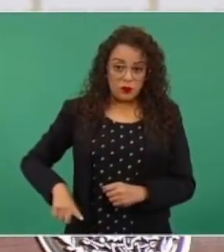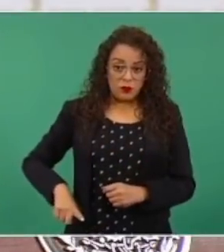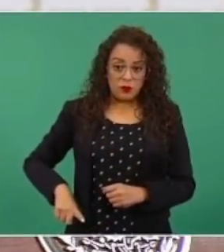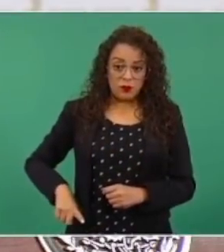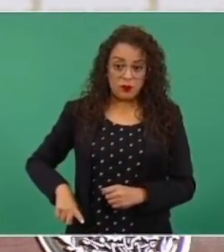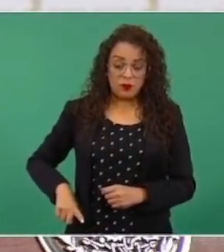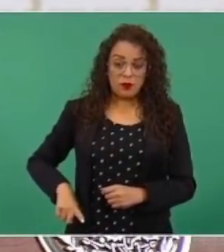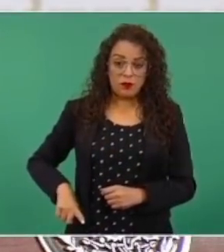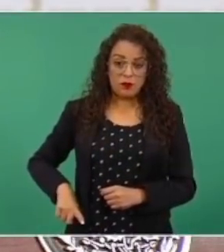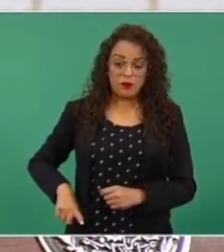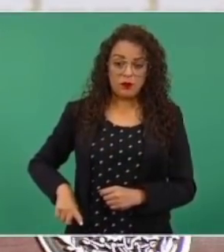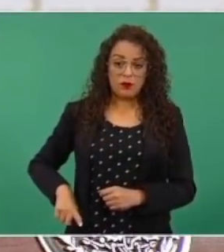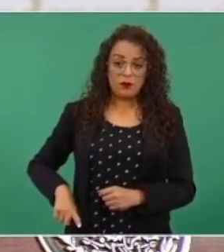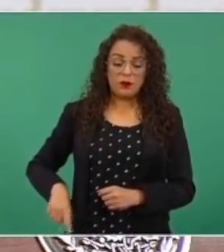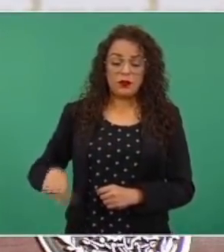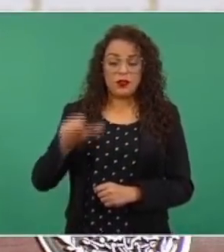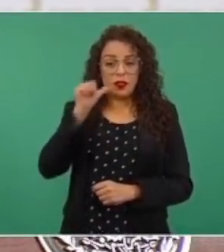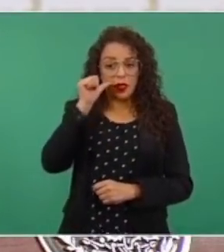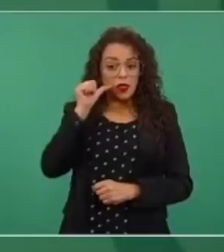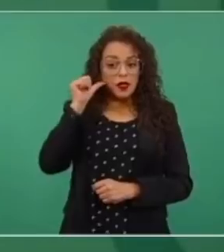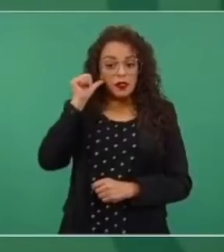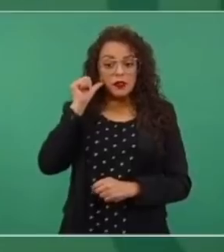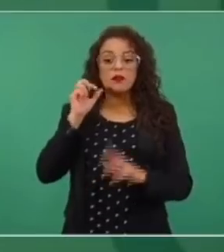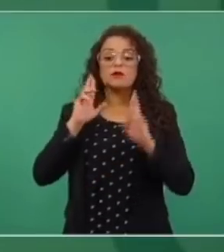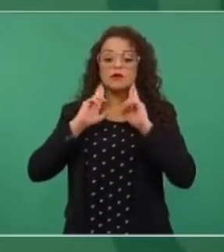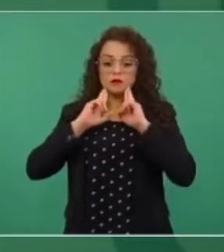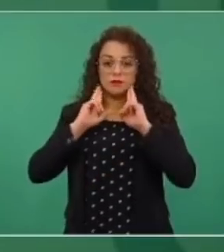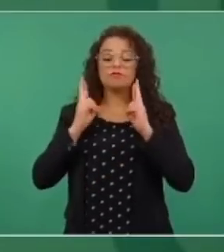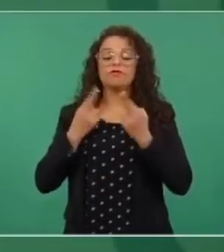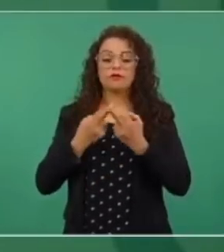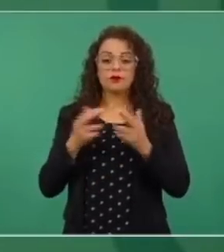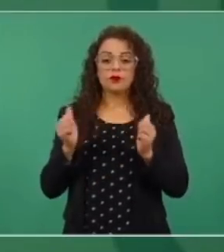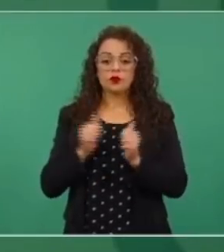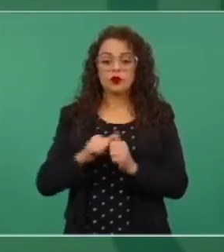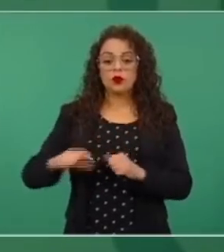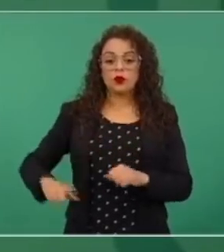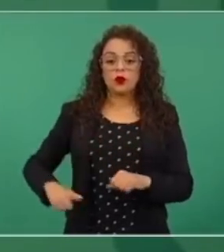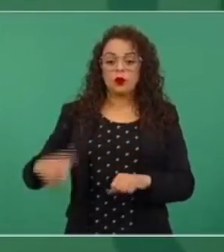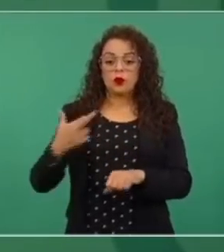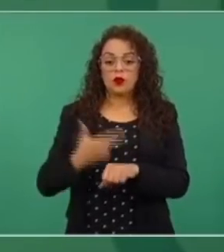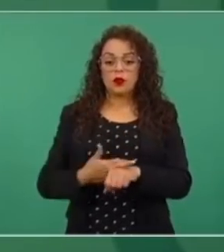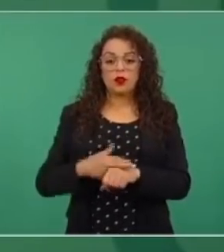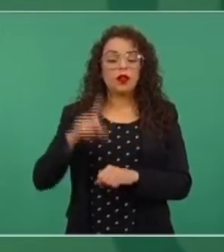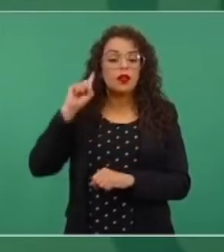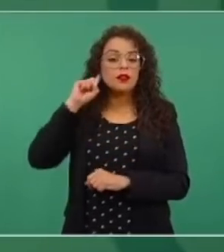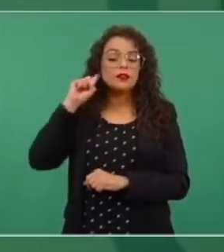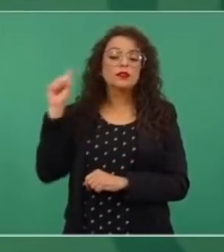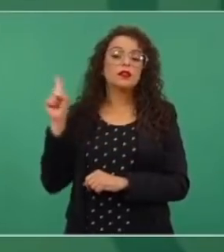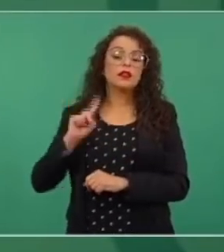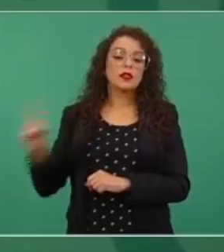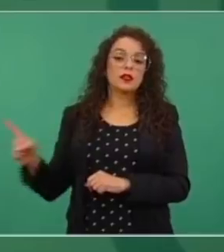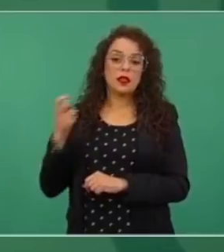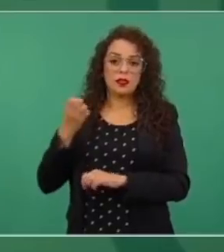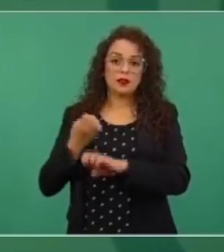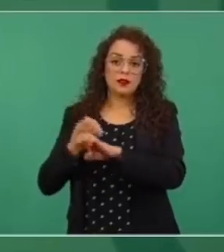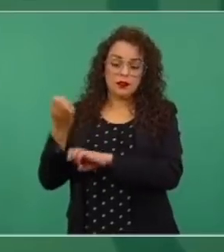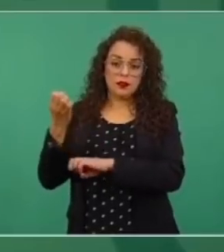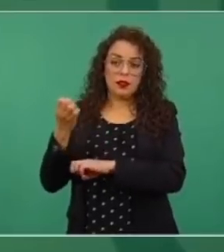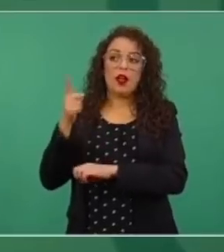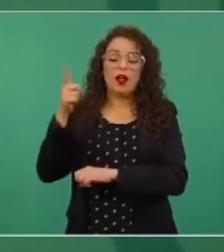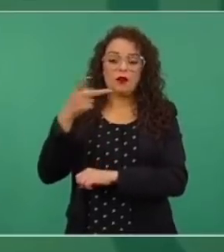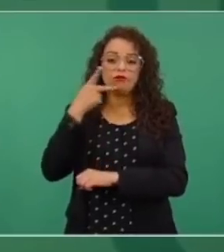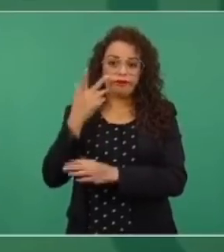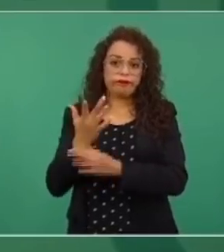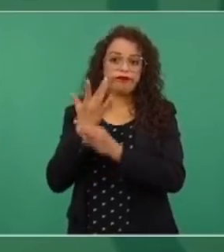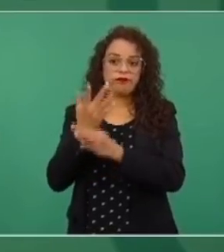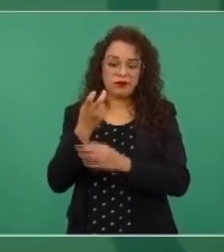Ayer estuvimos reunidos con el gobernador de Zacatecas y nos comentaba